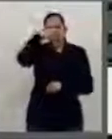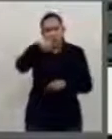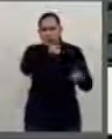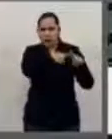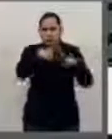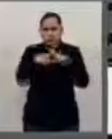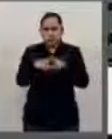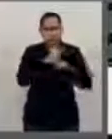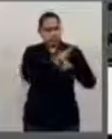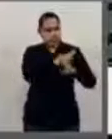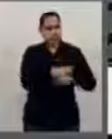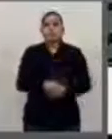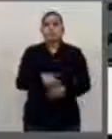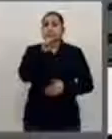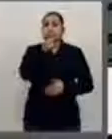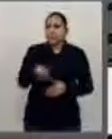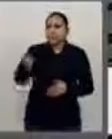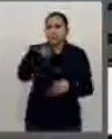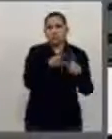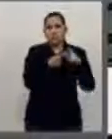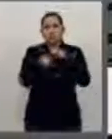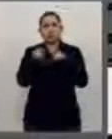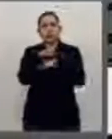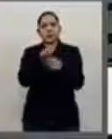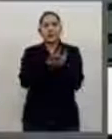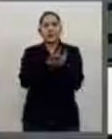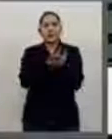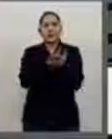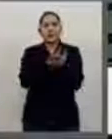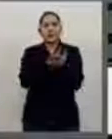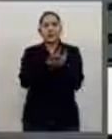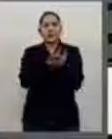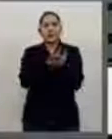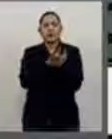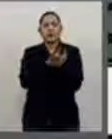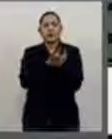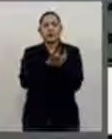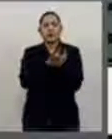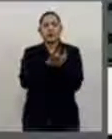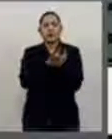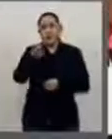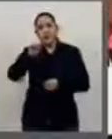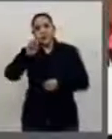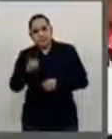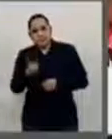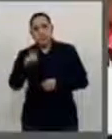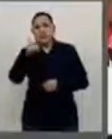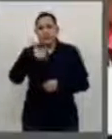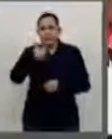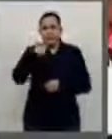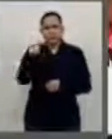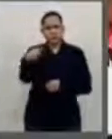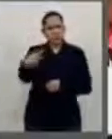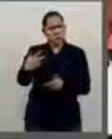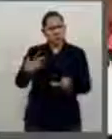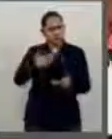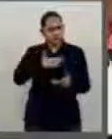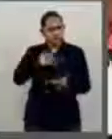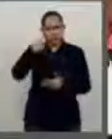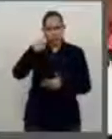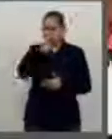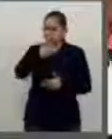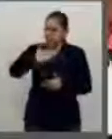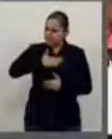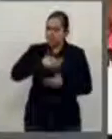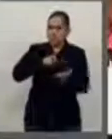niños, se generó la lucha de las lesbianas y los homosexuales por el reconocimiento de sus amplios